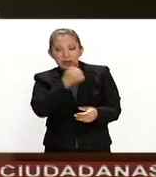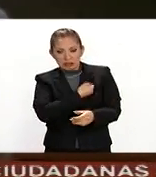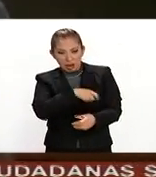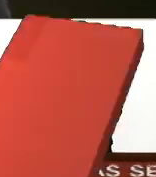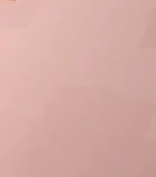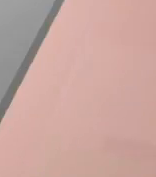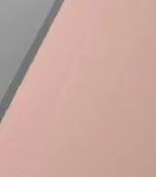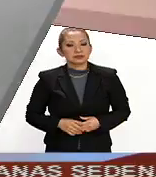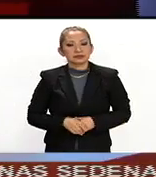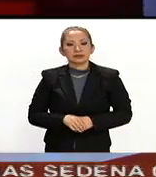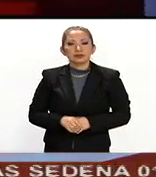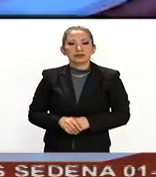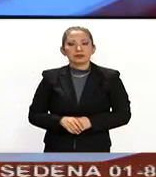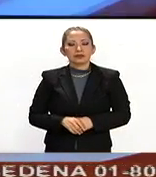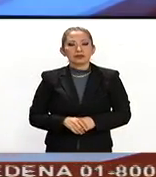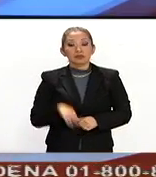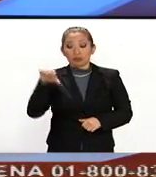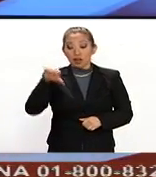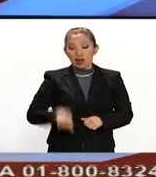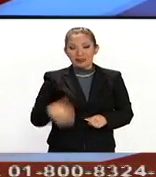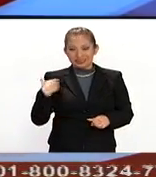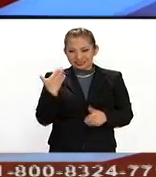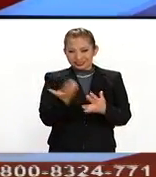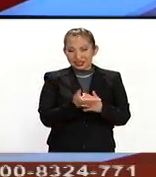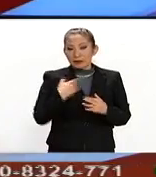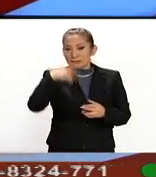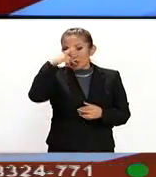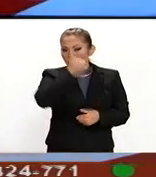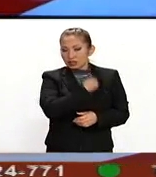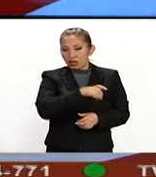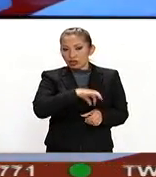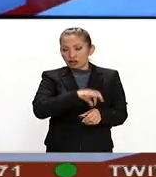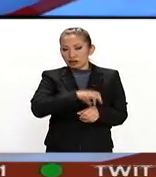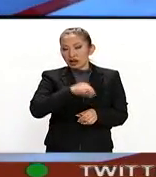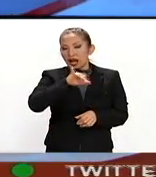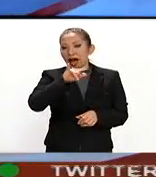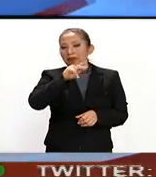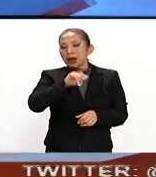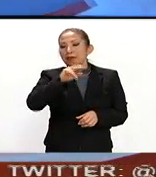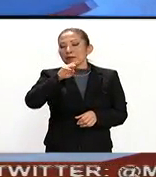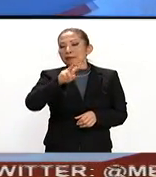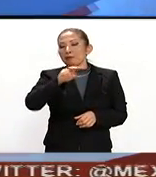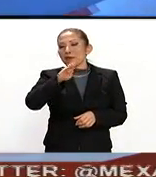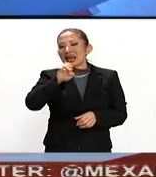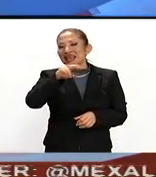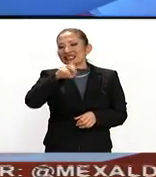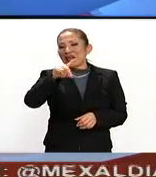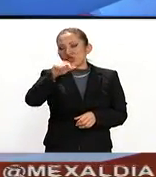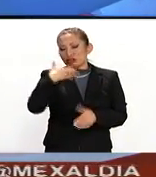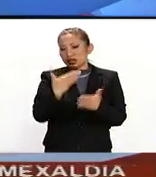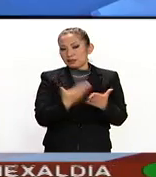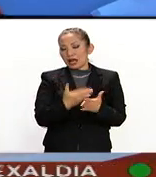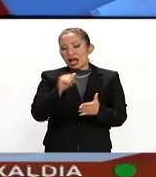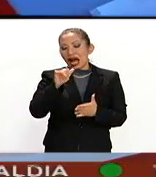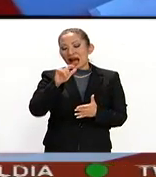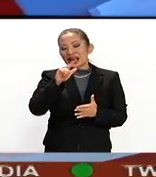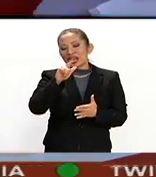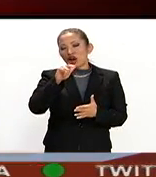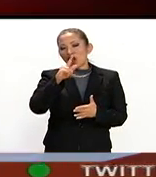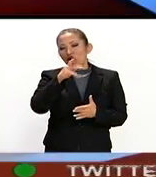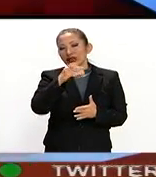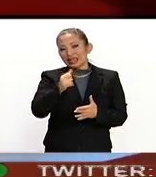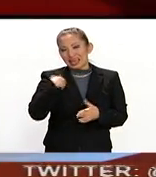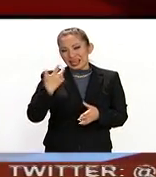Salud. Hoy en nuestra sección México Sano, el doctor Jaime Mellado Abrego, del Servicio de Alergología del